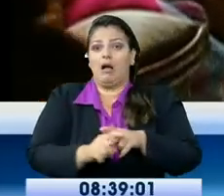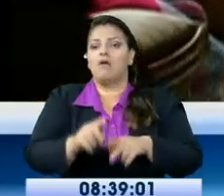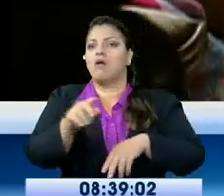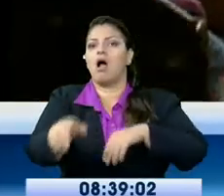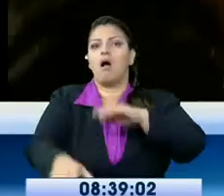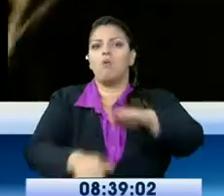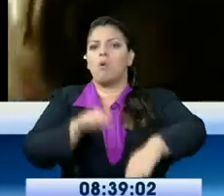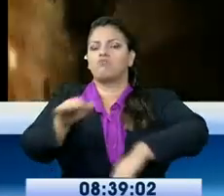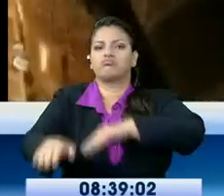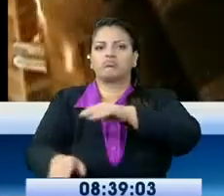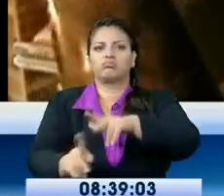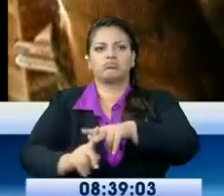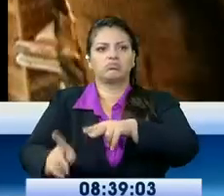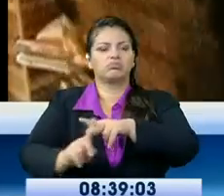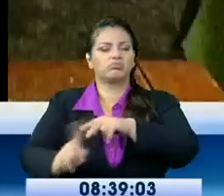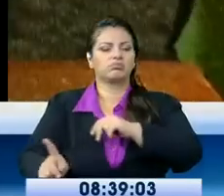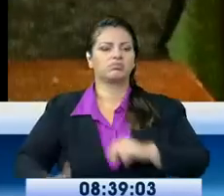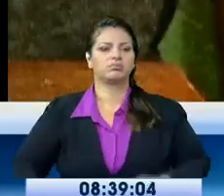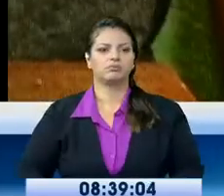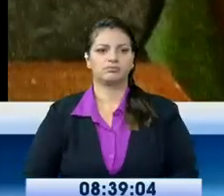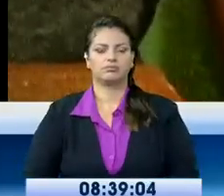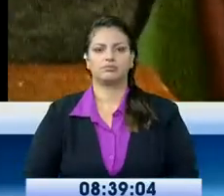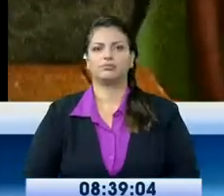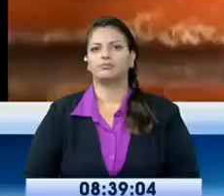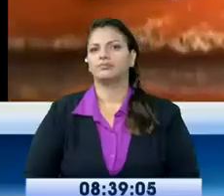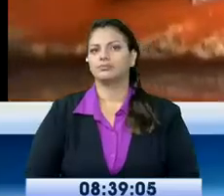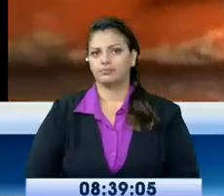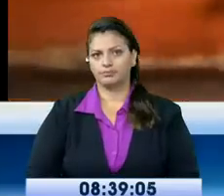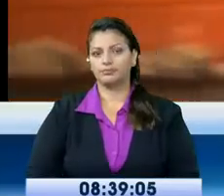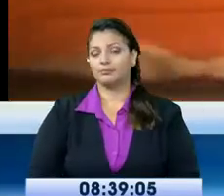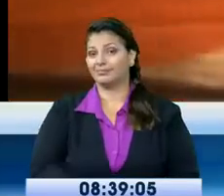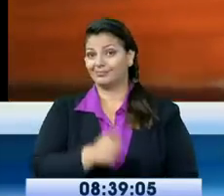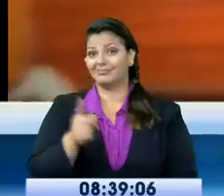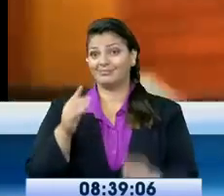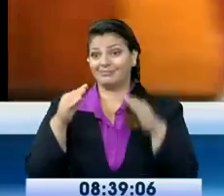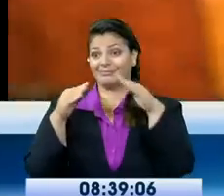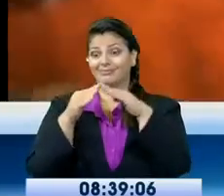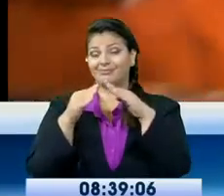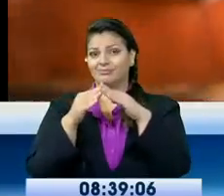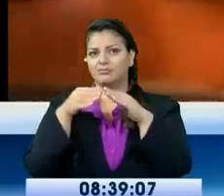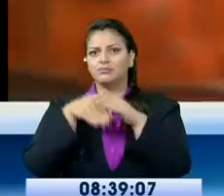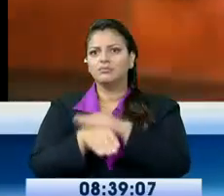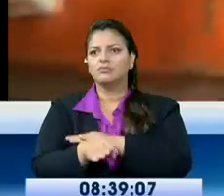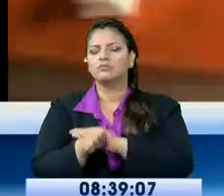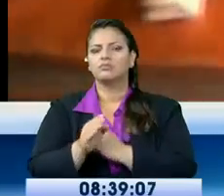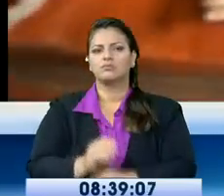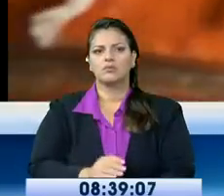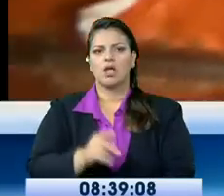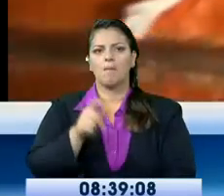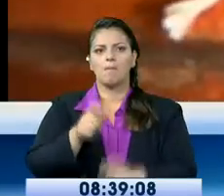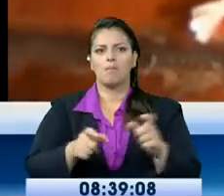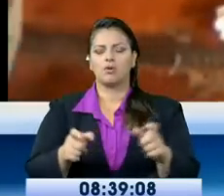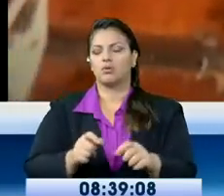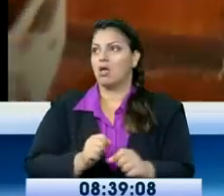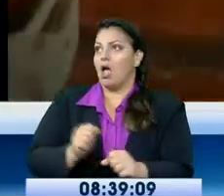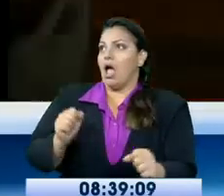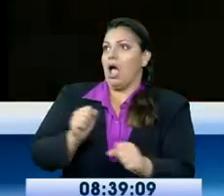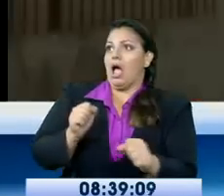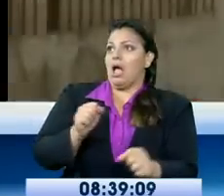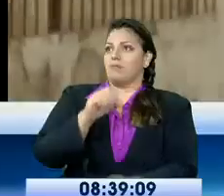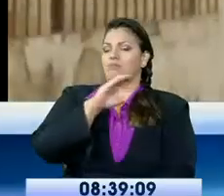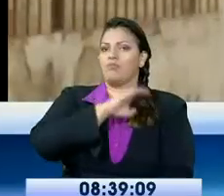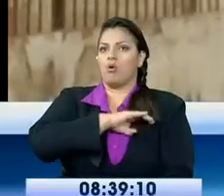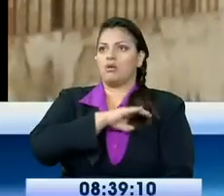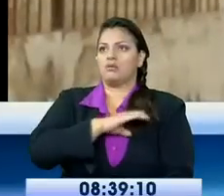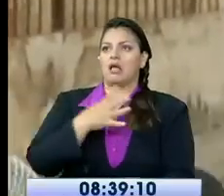a los aprehendidos no les dieron tiempo ni a correr y peor para esconder la sustancia estupefaciente. Solo dos consumidores huyeron.